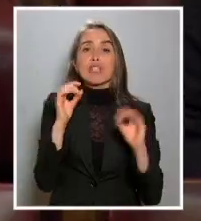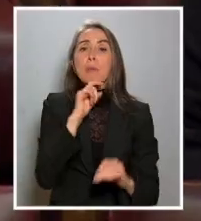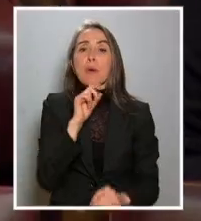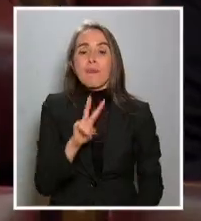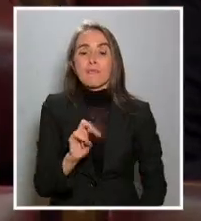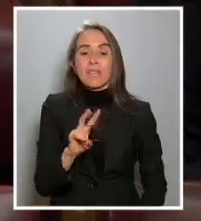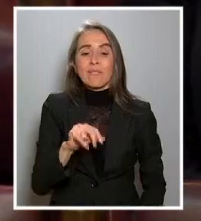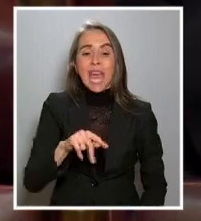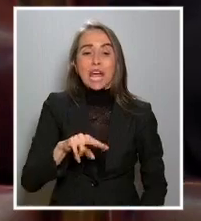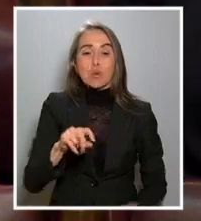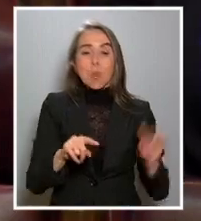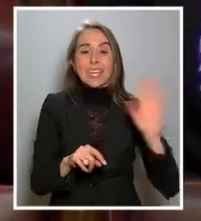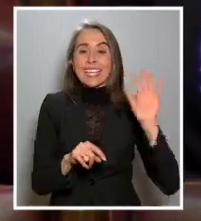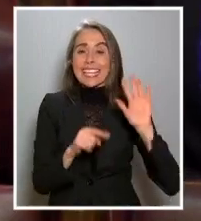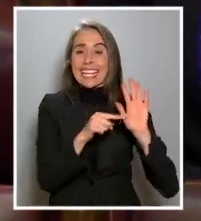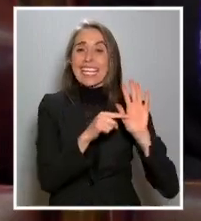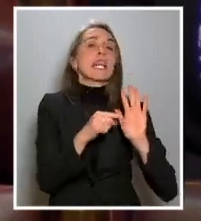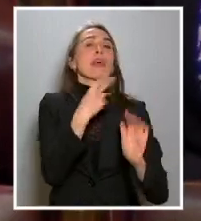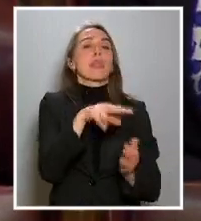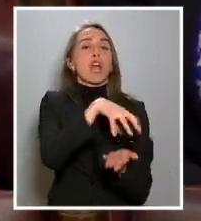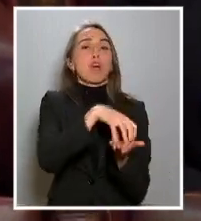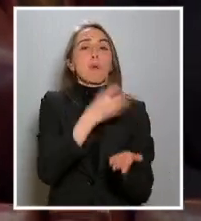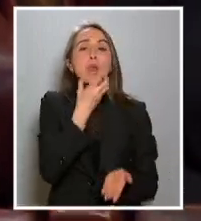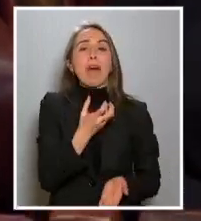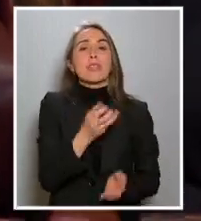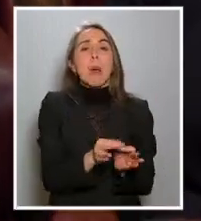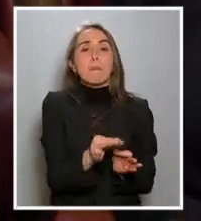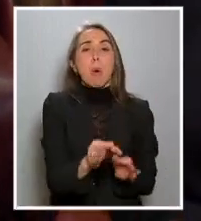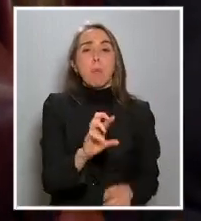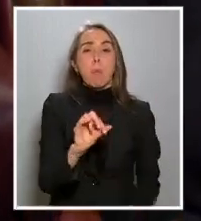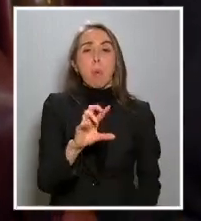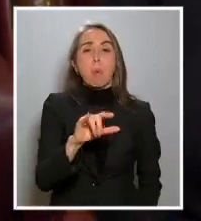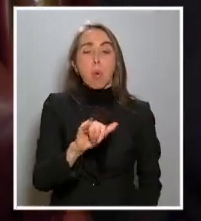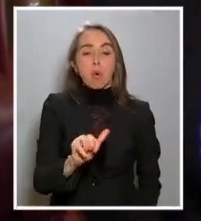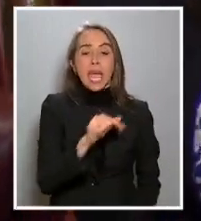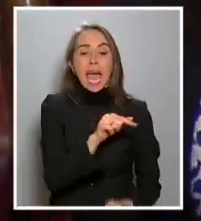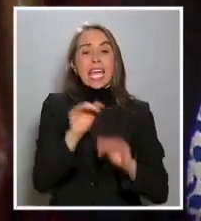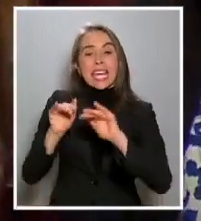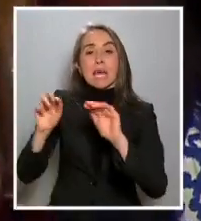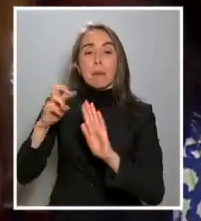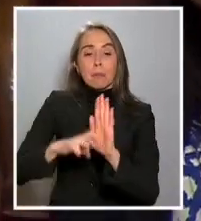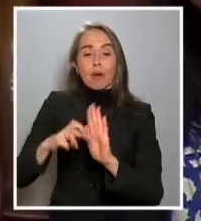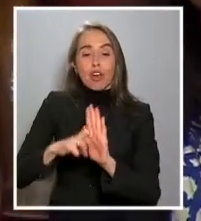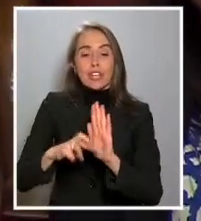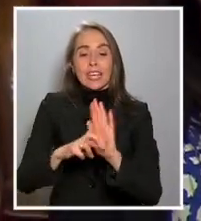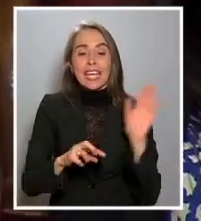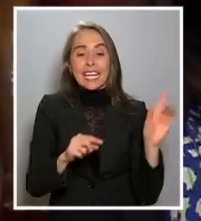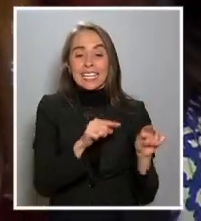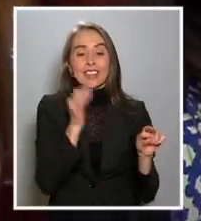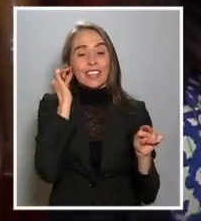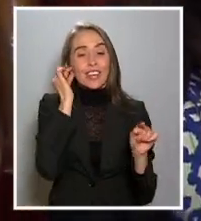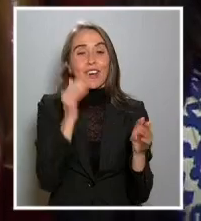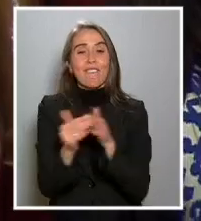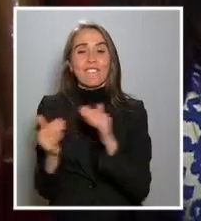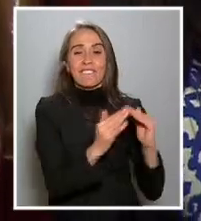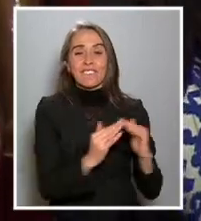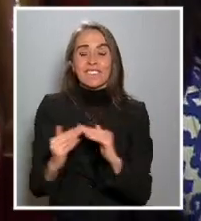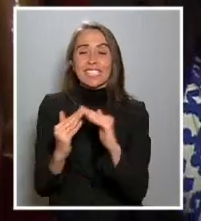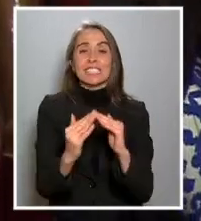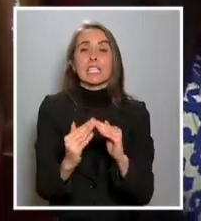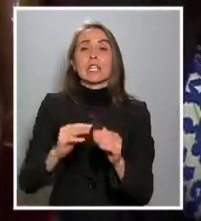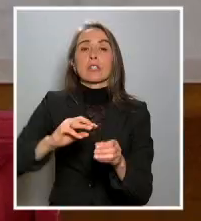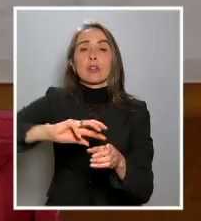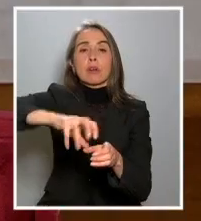de Pupuya, en la comuna de Navidad, que ha impulsado proyectos que permiten que ella y sus vecinos accedan a